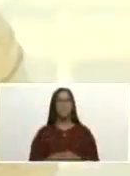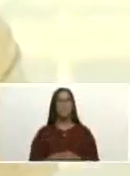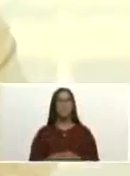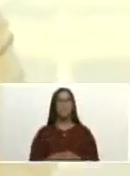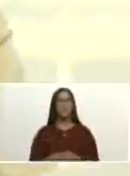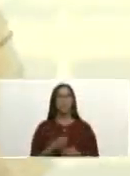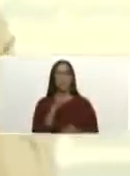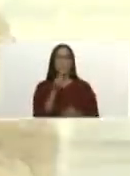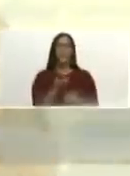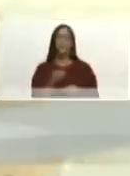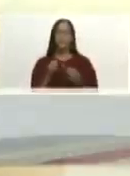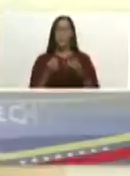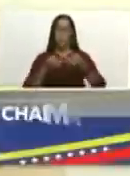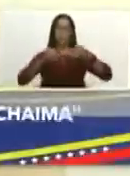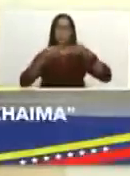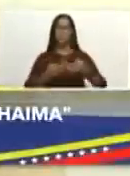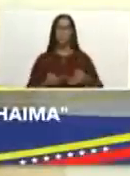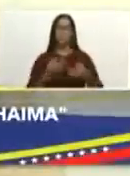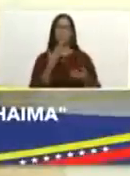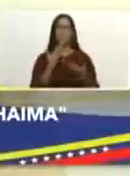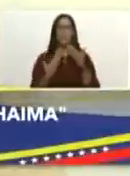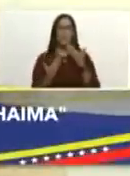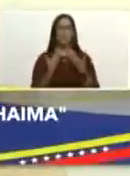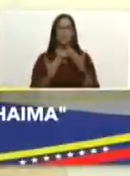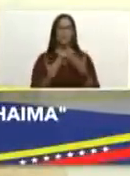Bueno, muy contundente, Ricardo, gracias.